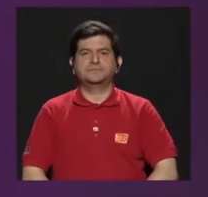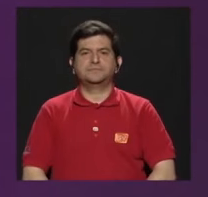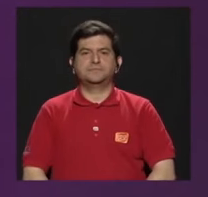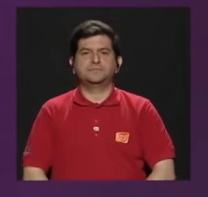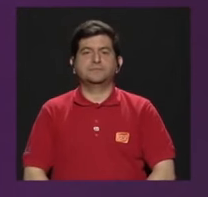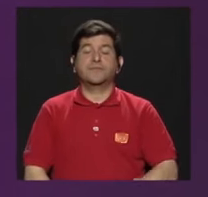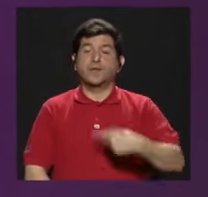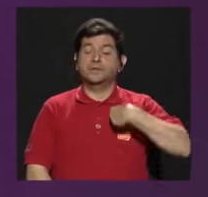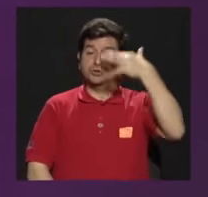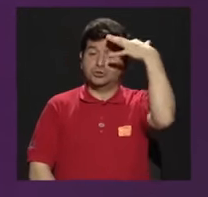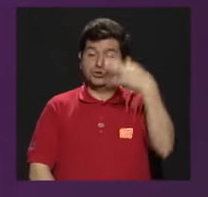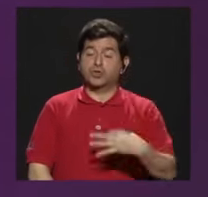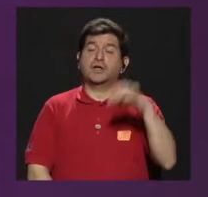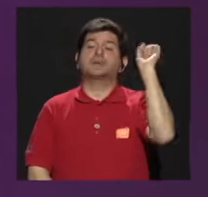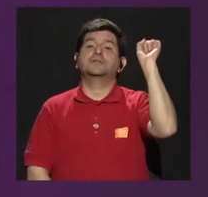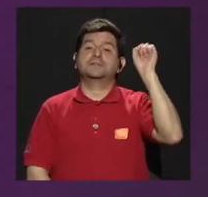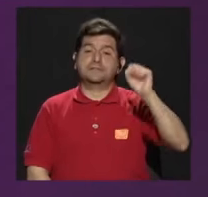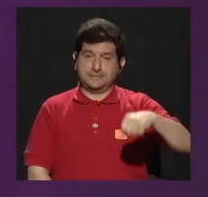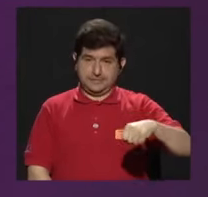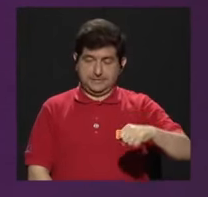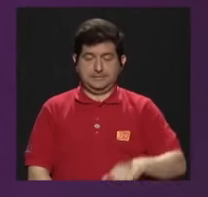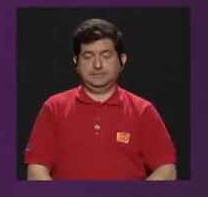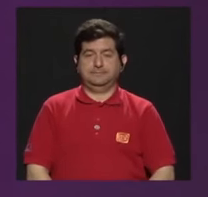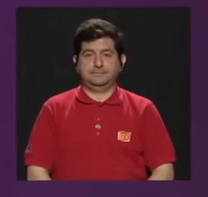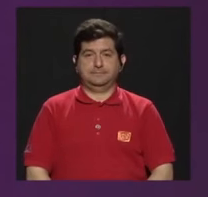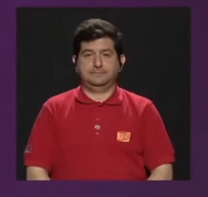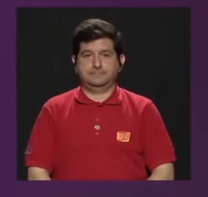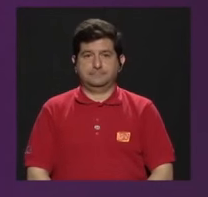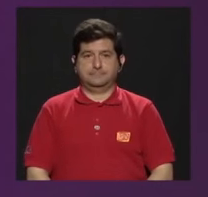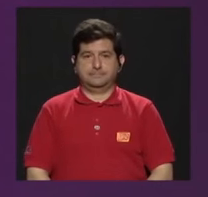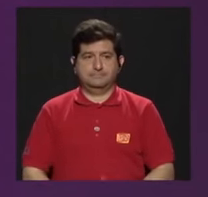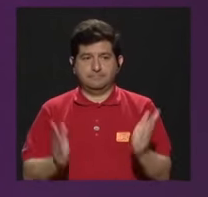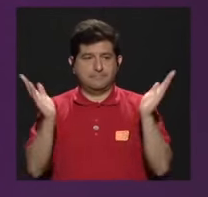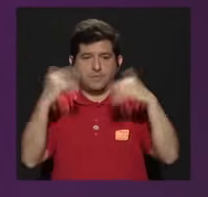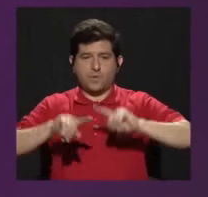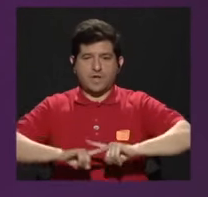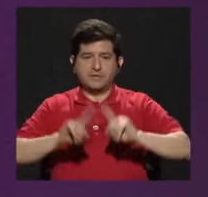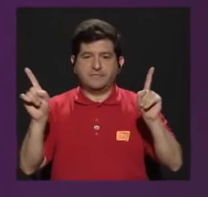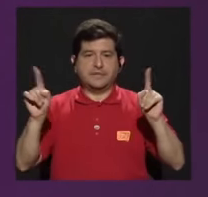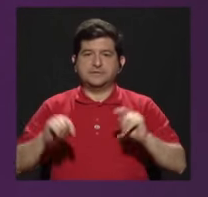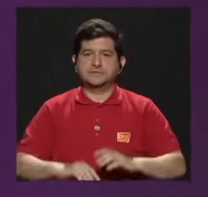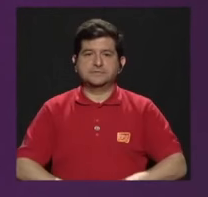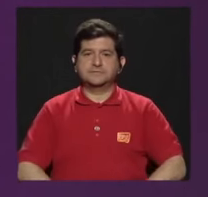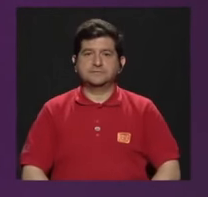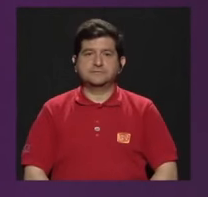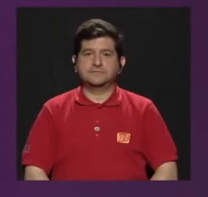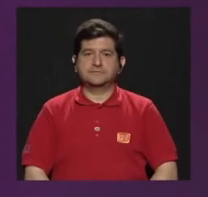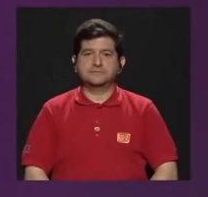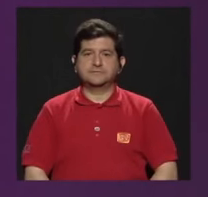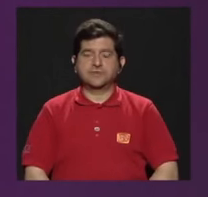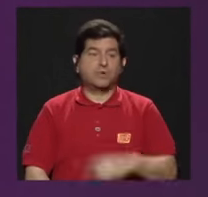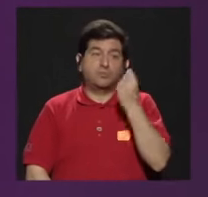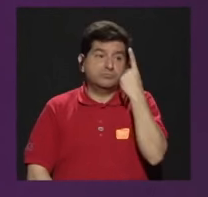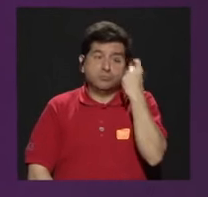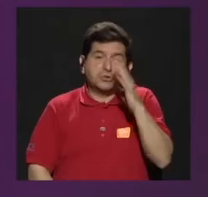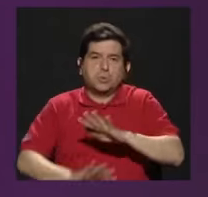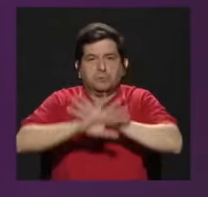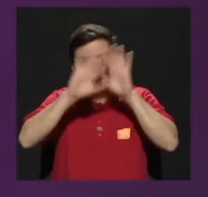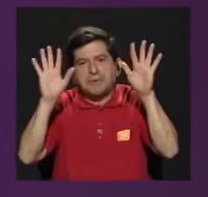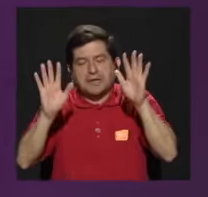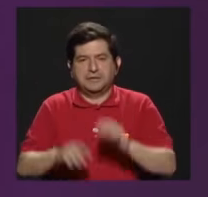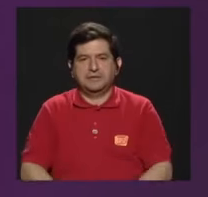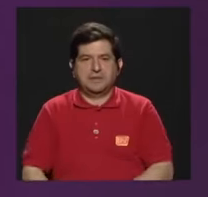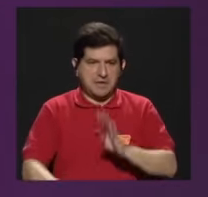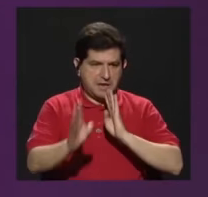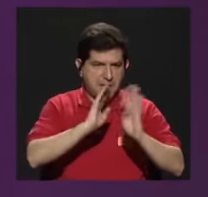Entonces yo creo que sí, efectivamente no hay como una diferenciación, entonces, o no hay un entendimiento claro de que